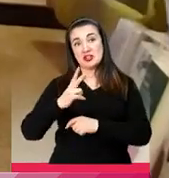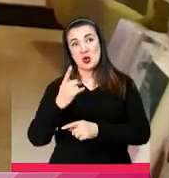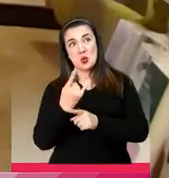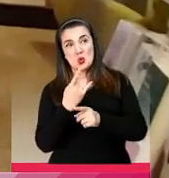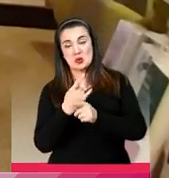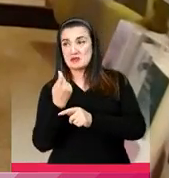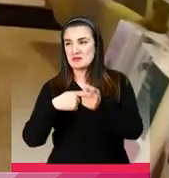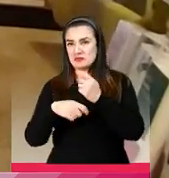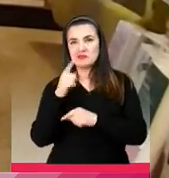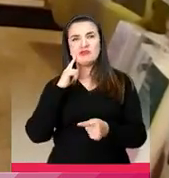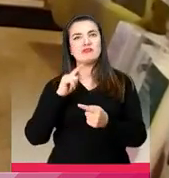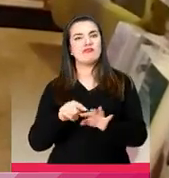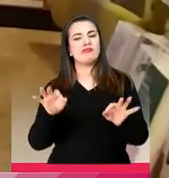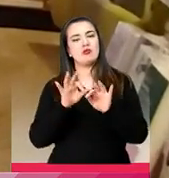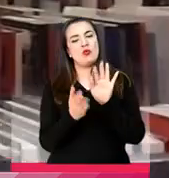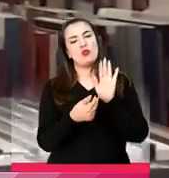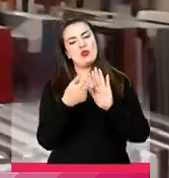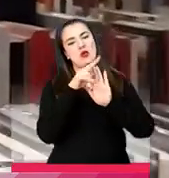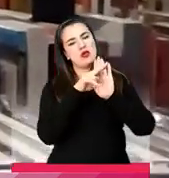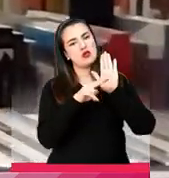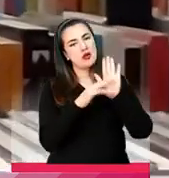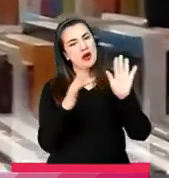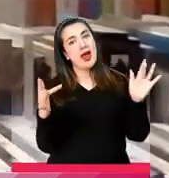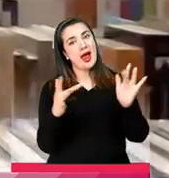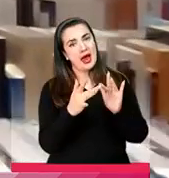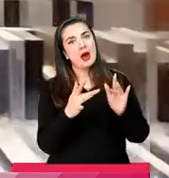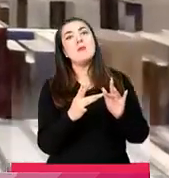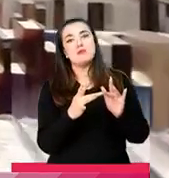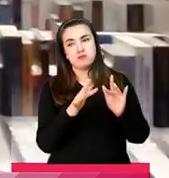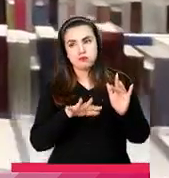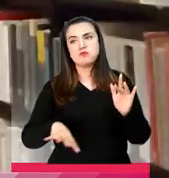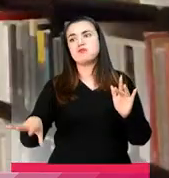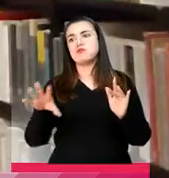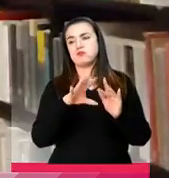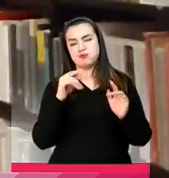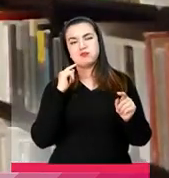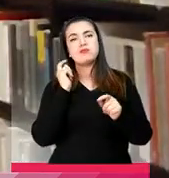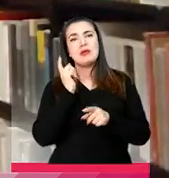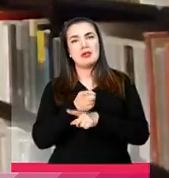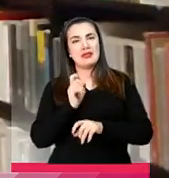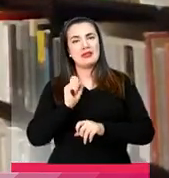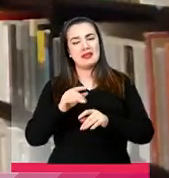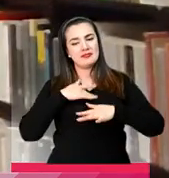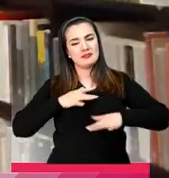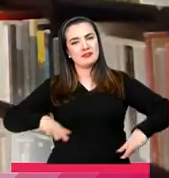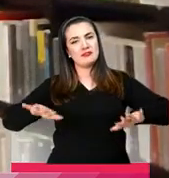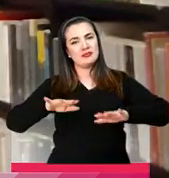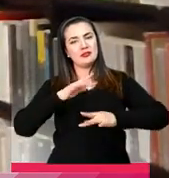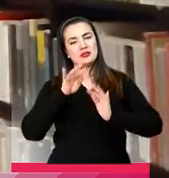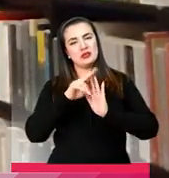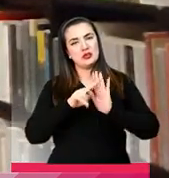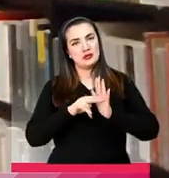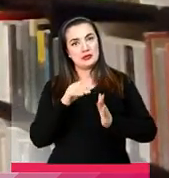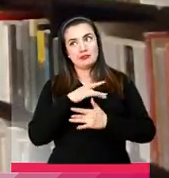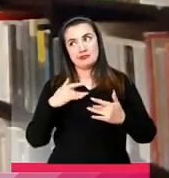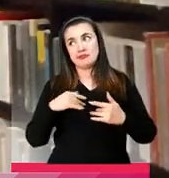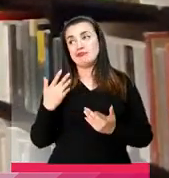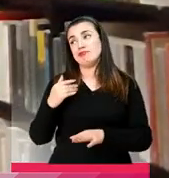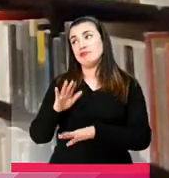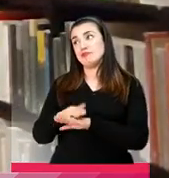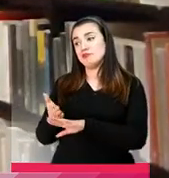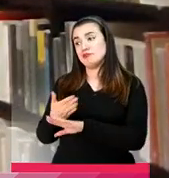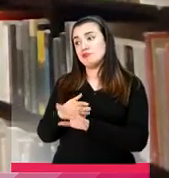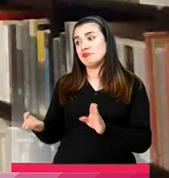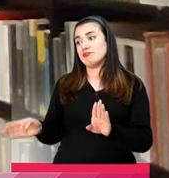lo exigido por la nueva realidad en la que está inmersa toda la ciudad. Básicamente, con las tiendas cerradas, mientras estuvimos